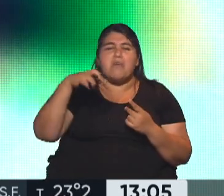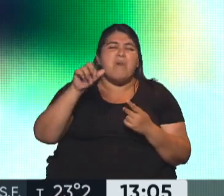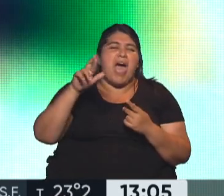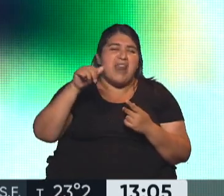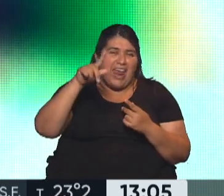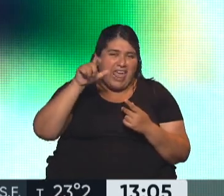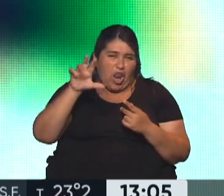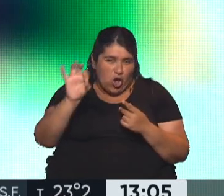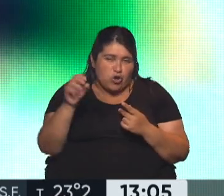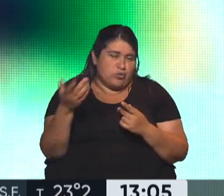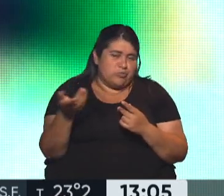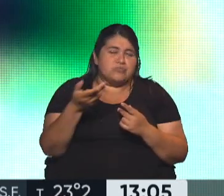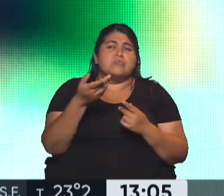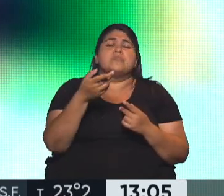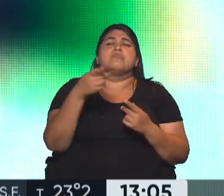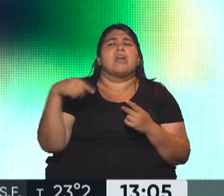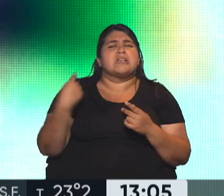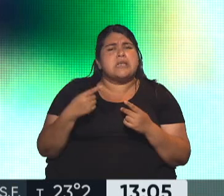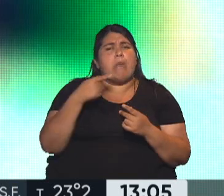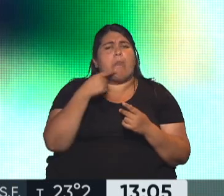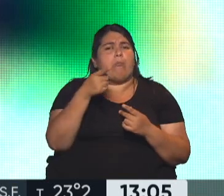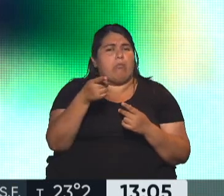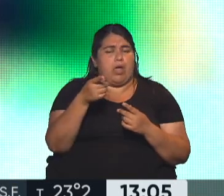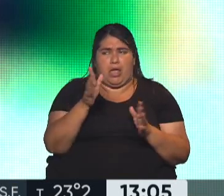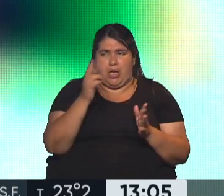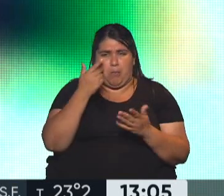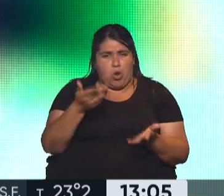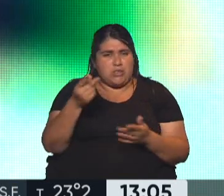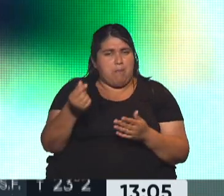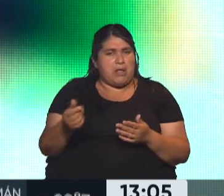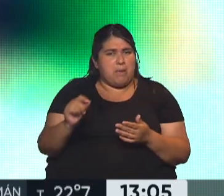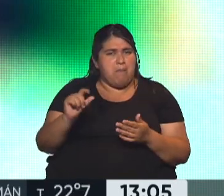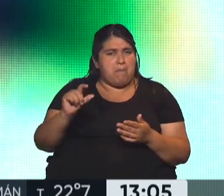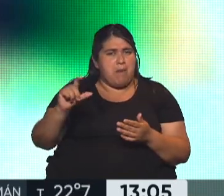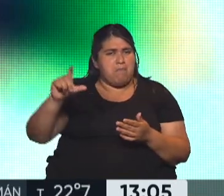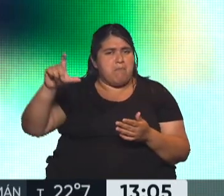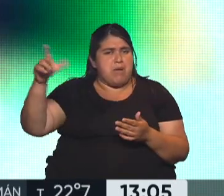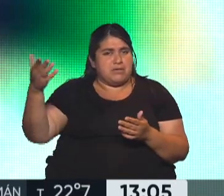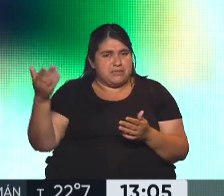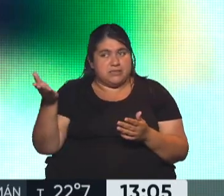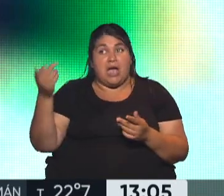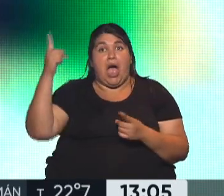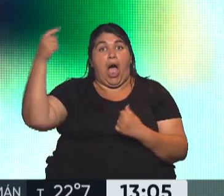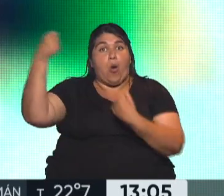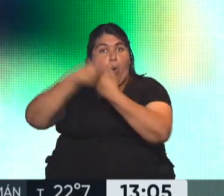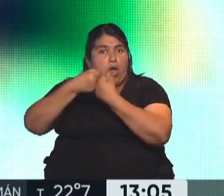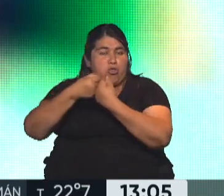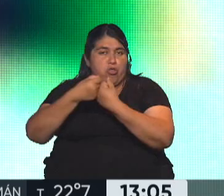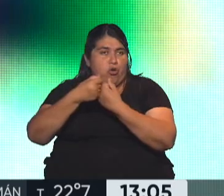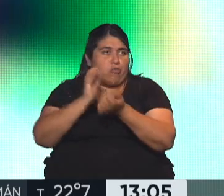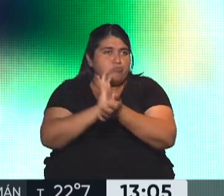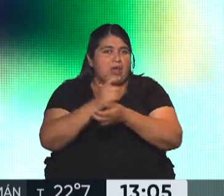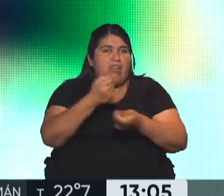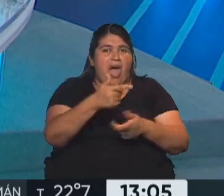queramos llamar, que sigue manifestando un aumento progresivo, ¿no? No baja a la espera de este acuerdo, pero también es un índice que